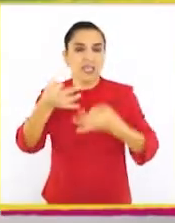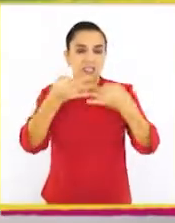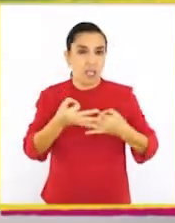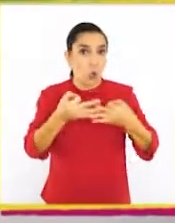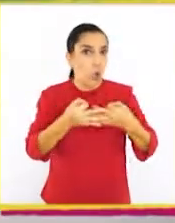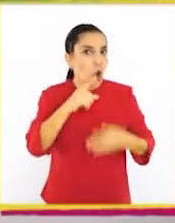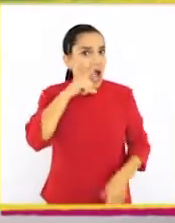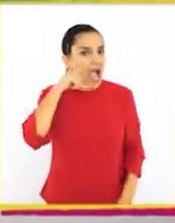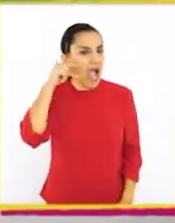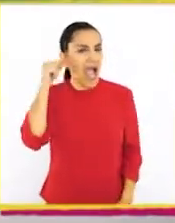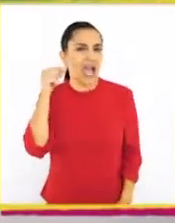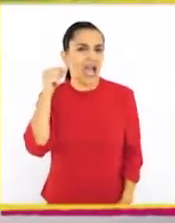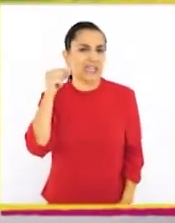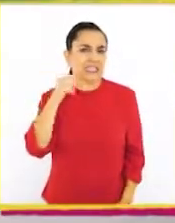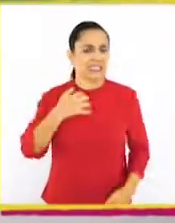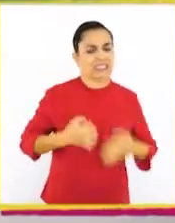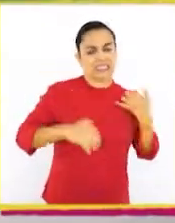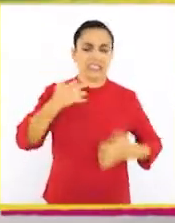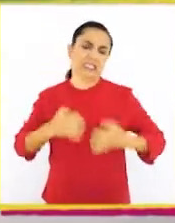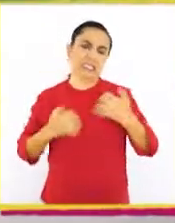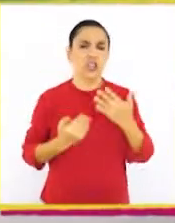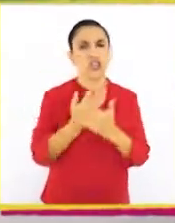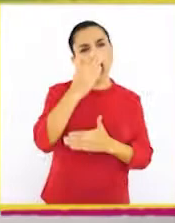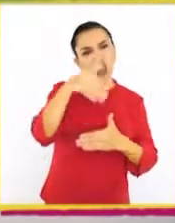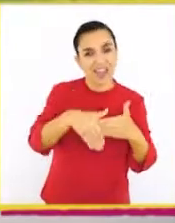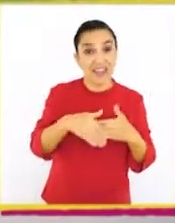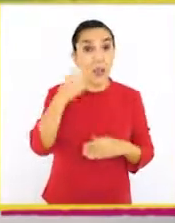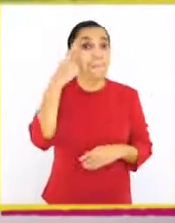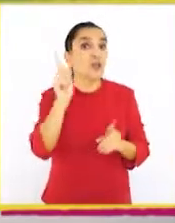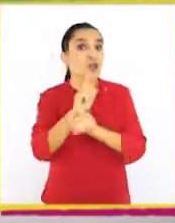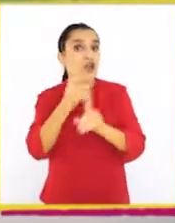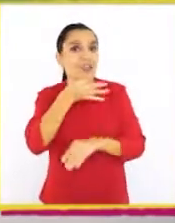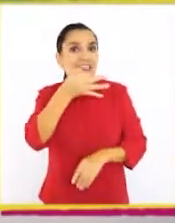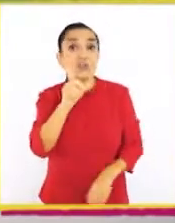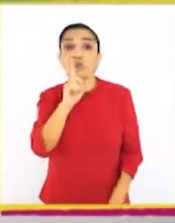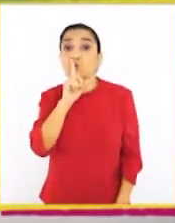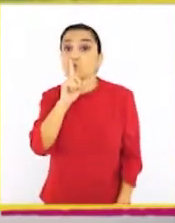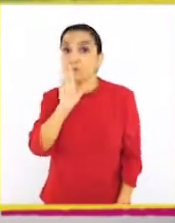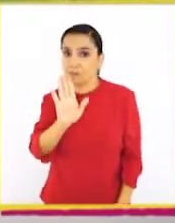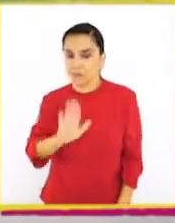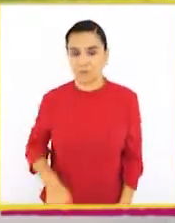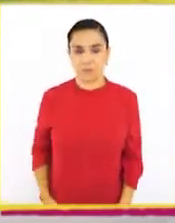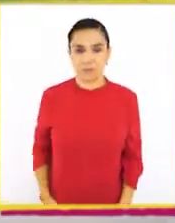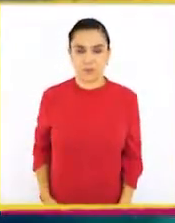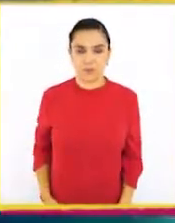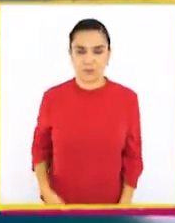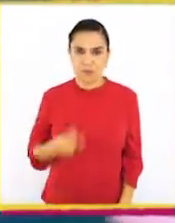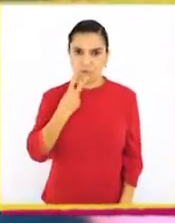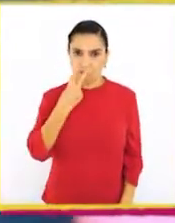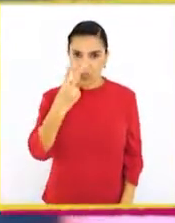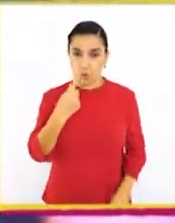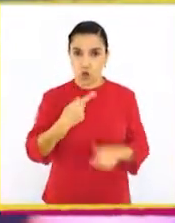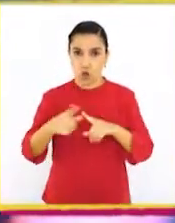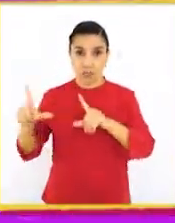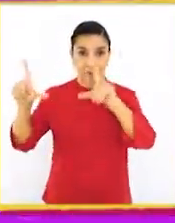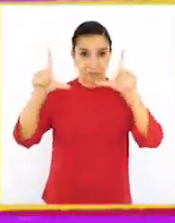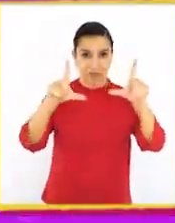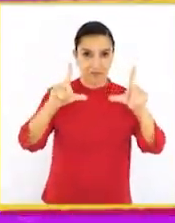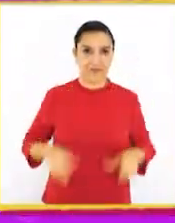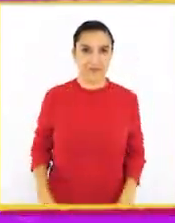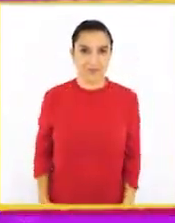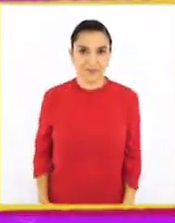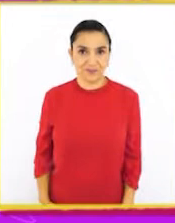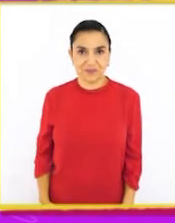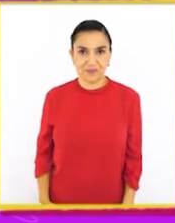De seguro, Aref estaría mal genio todo el día. Pero no le cuenten. Veamos otra imagen.